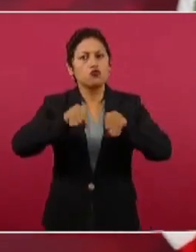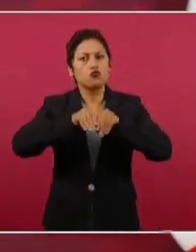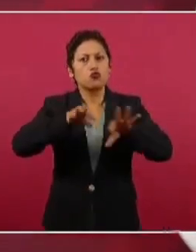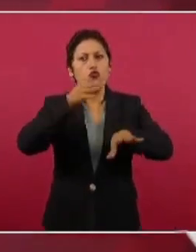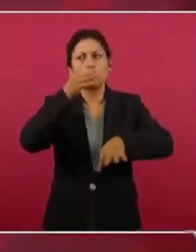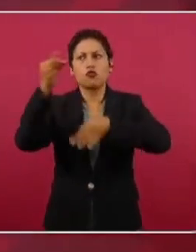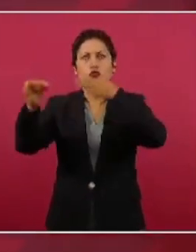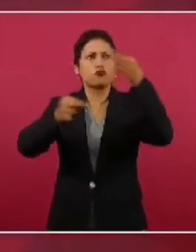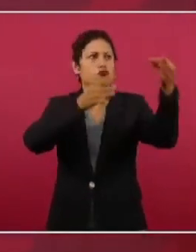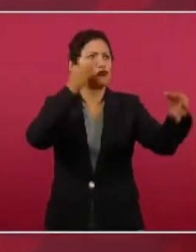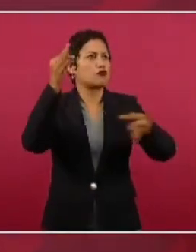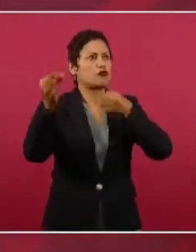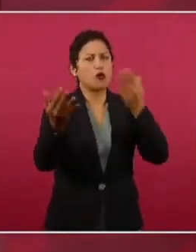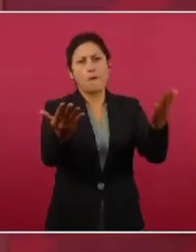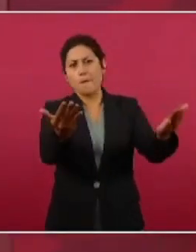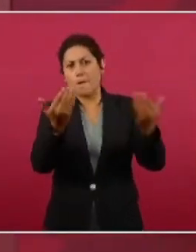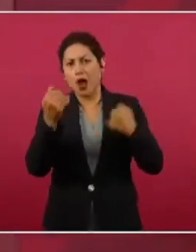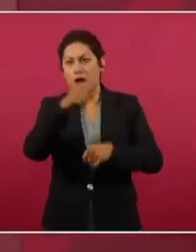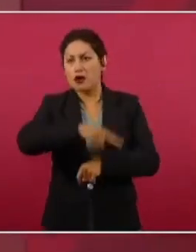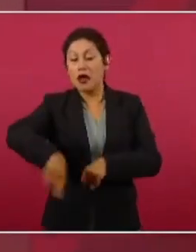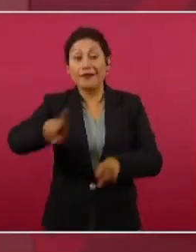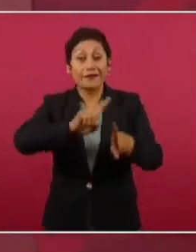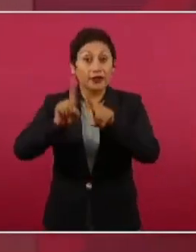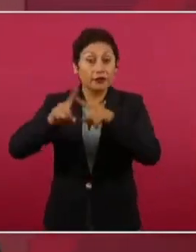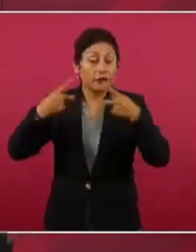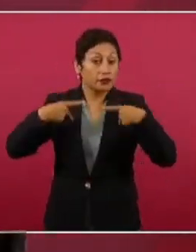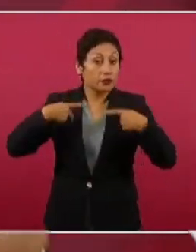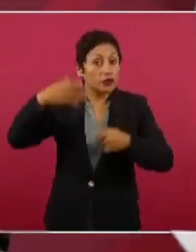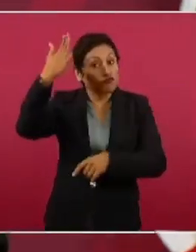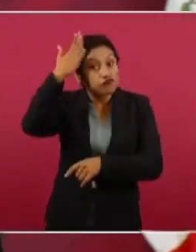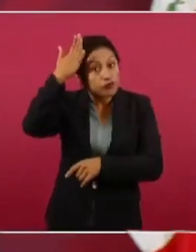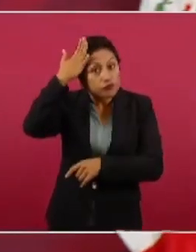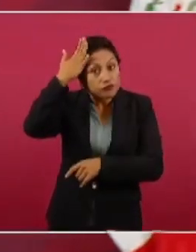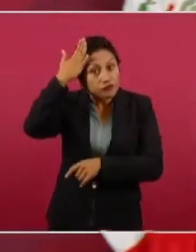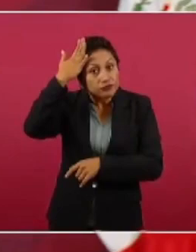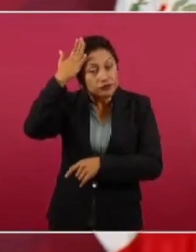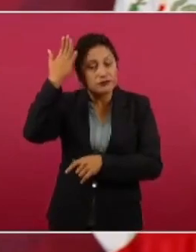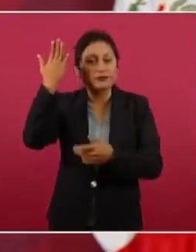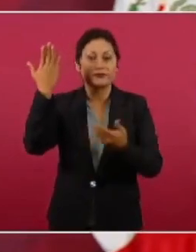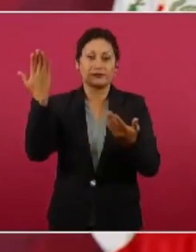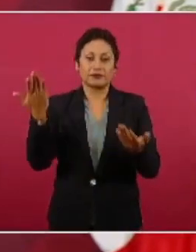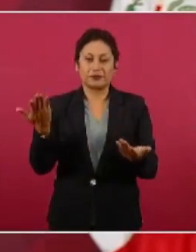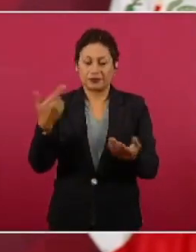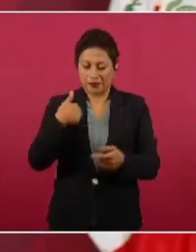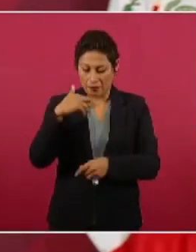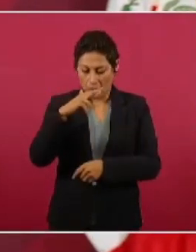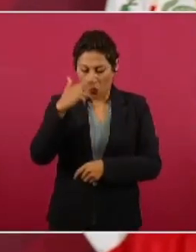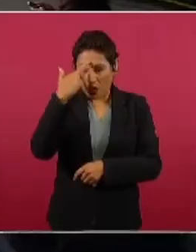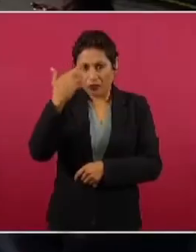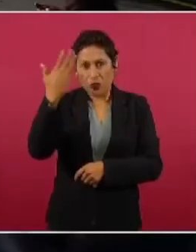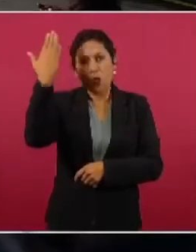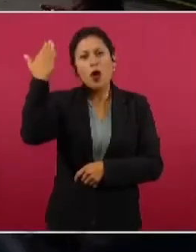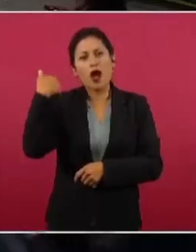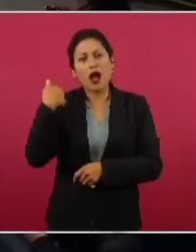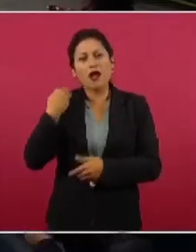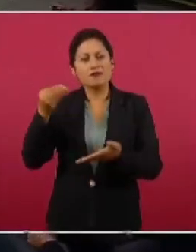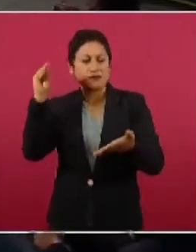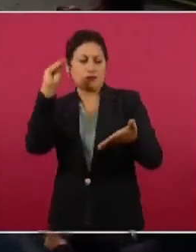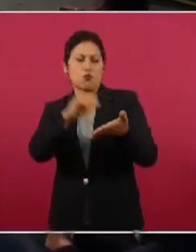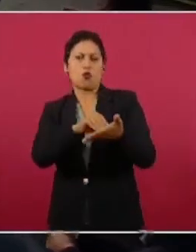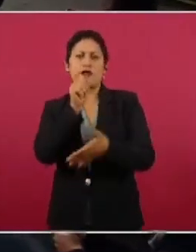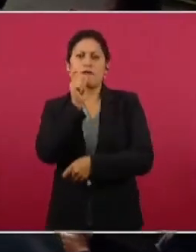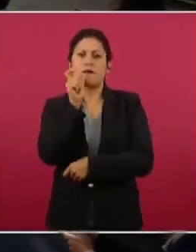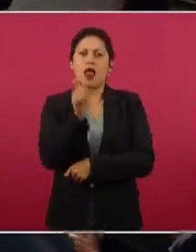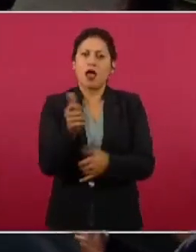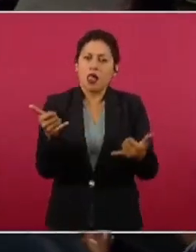dirigentes revoltosos, y no sé si entonces se usaba anarquistas, pero yo creo que